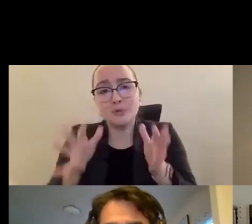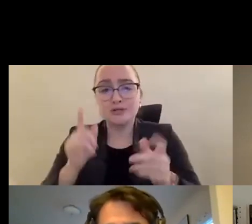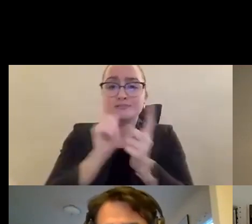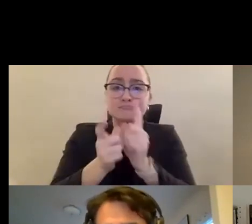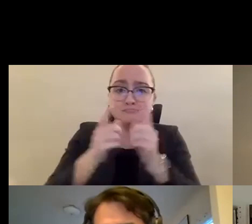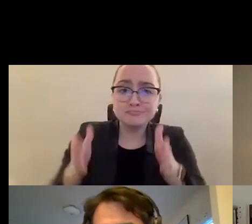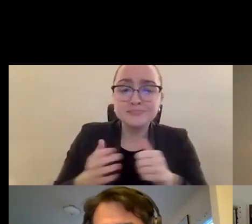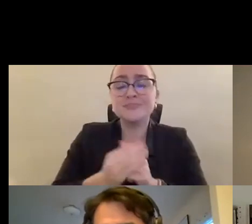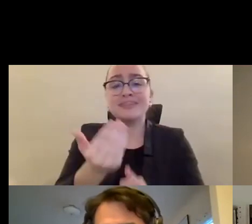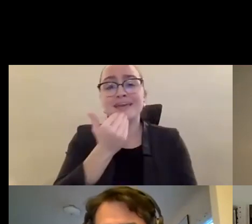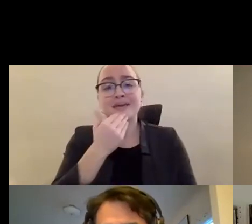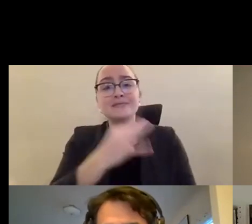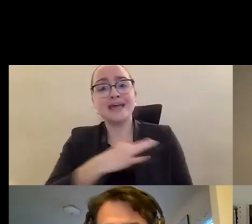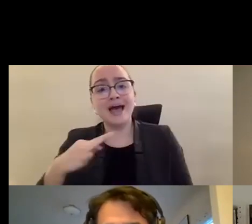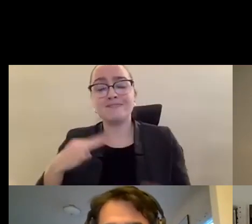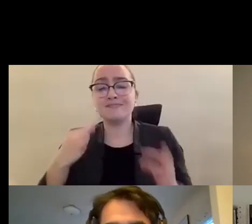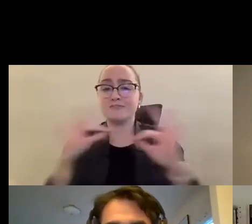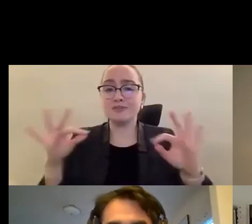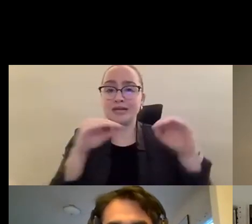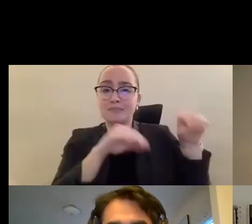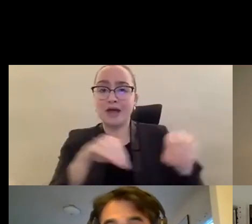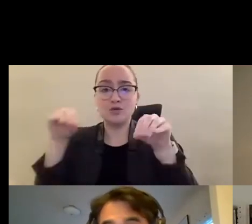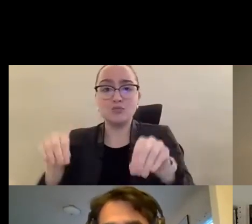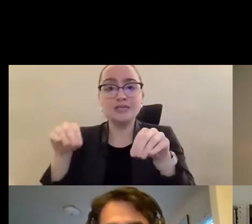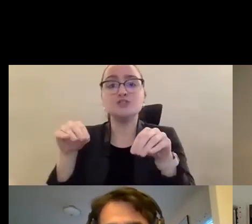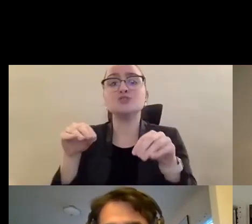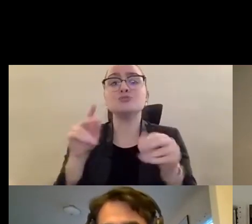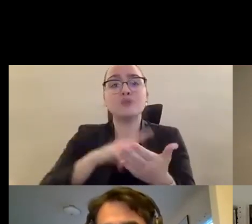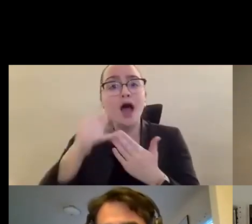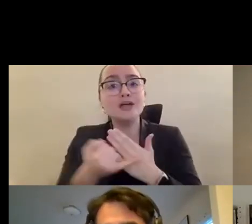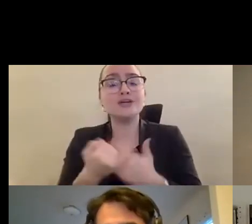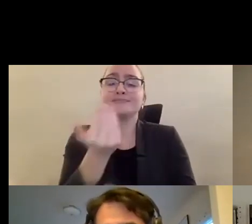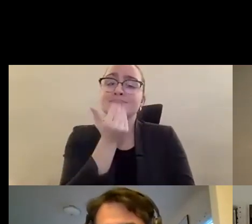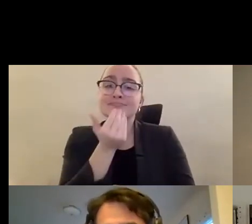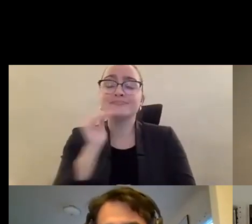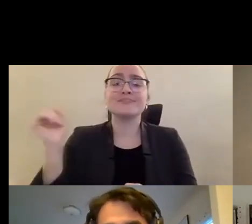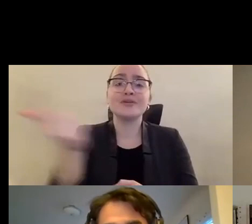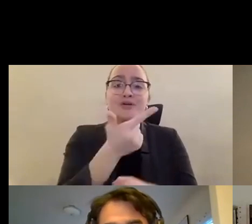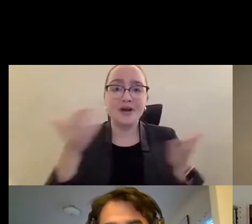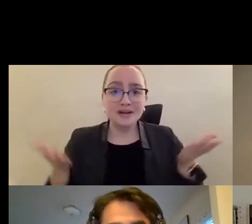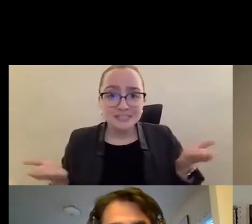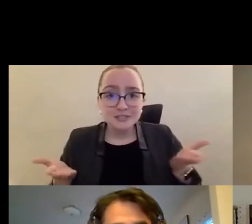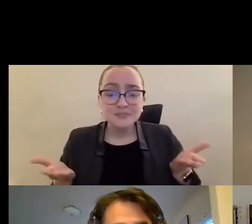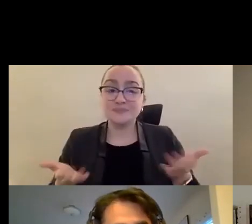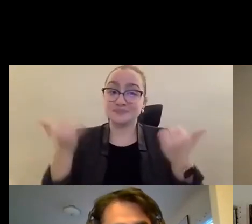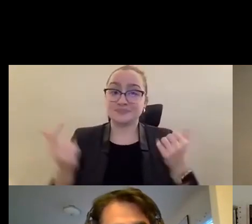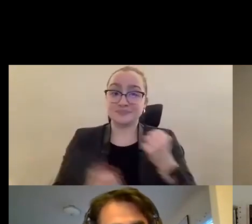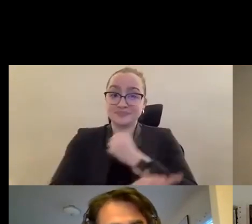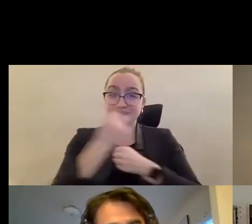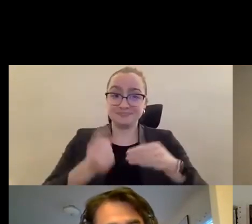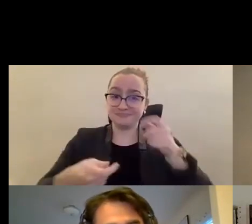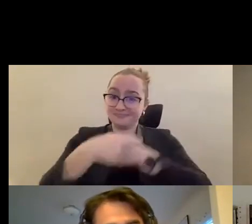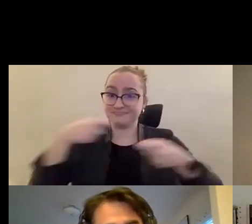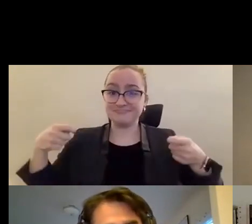muchísimas gracias a los intérpretes. Muchísimas gracias a todos del Free Migration Project, y a todos